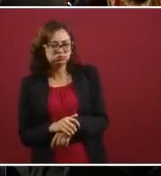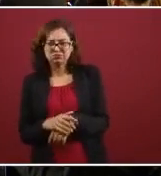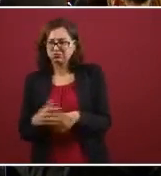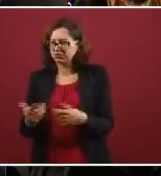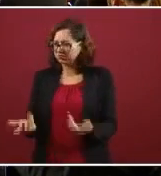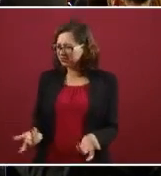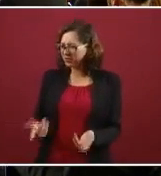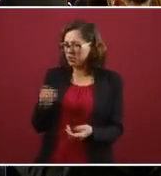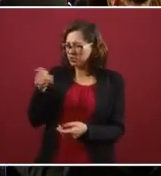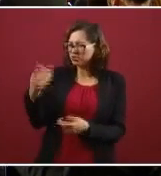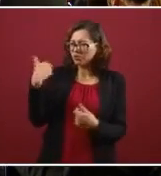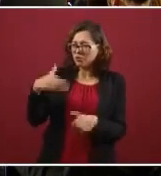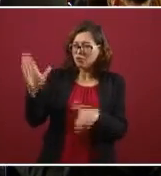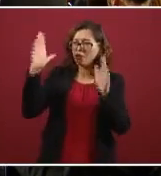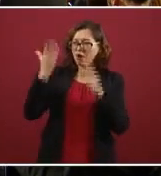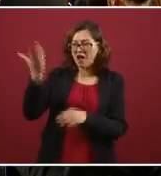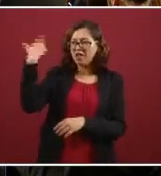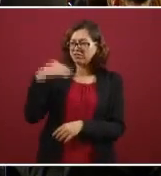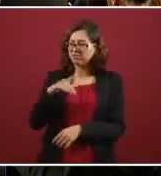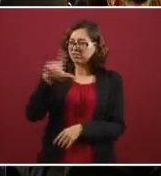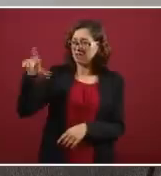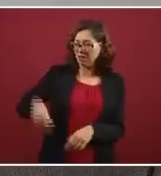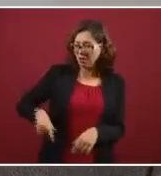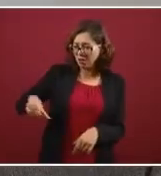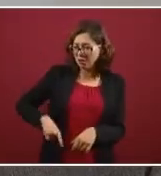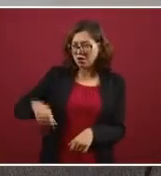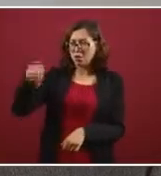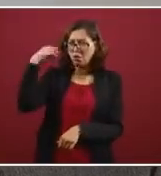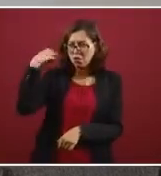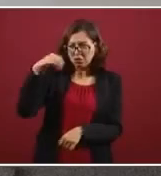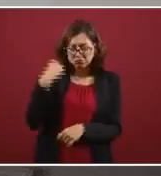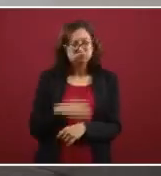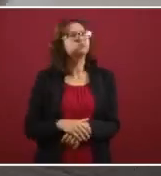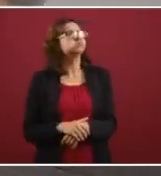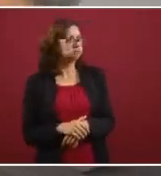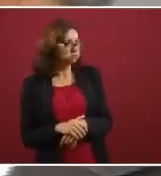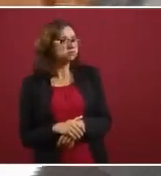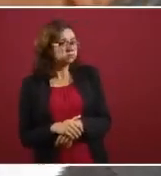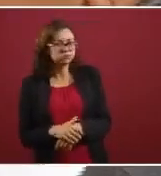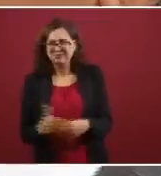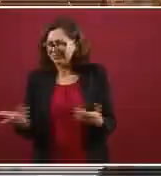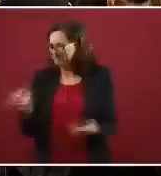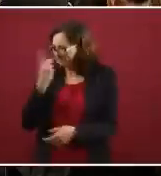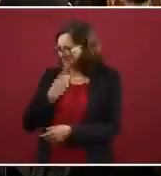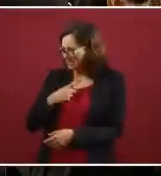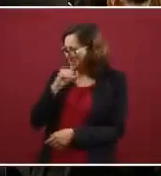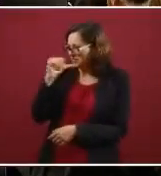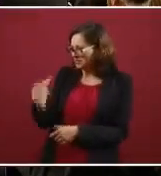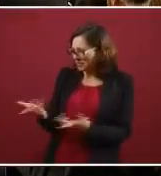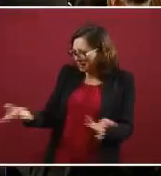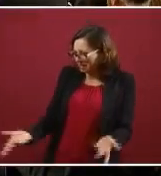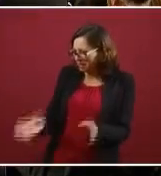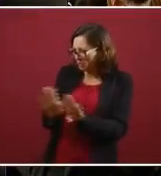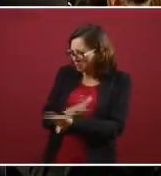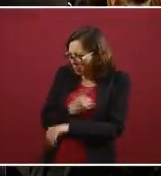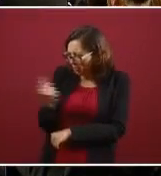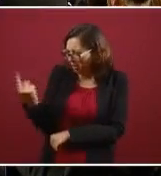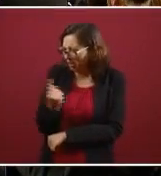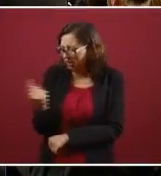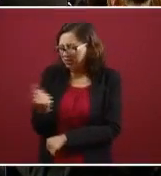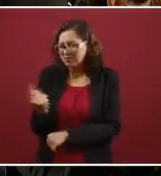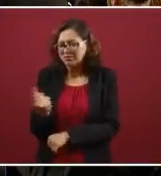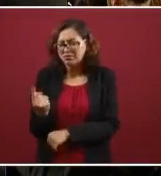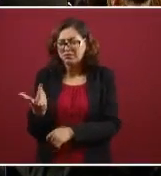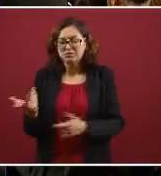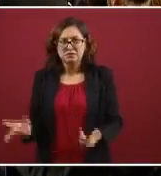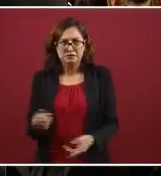fue acaso usted el gobernador de Oaxaca? Sí, señor. ¿Y por qué no me lo había dicho? Exclamó Álvarez,